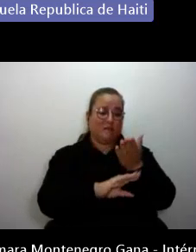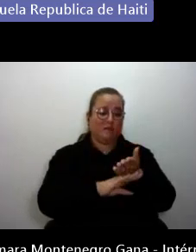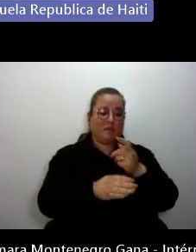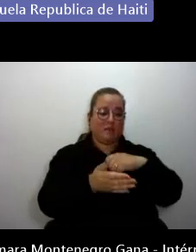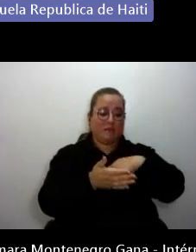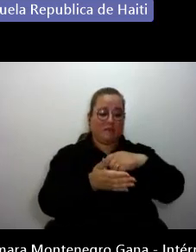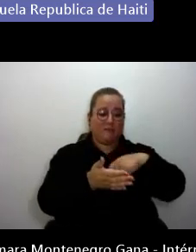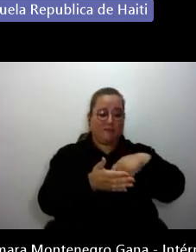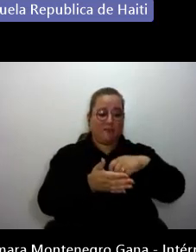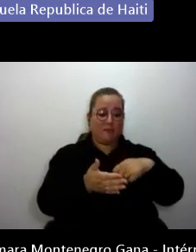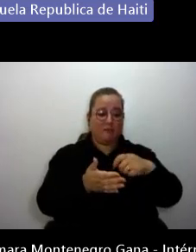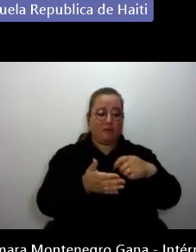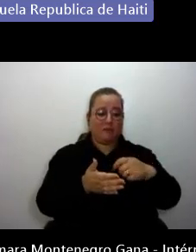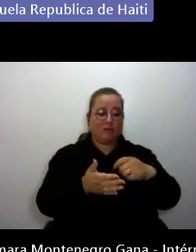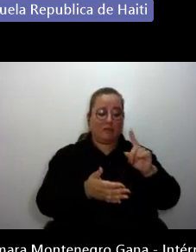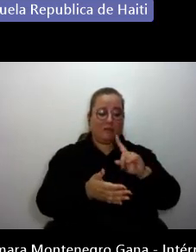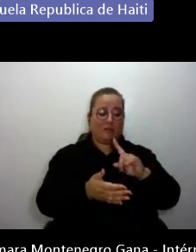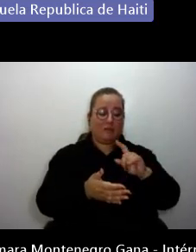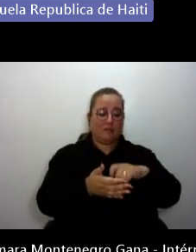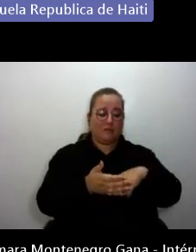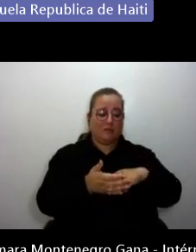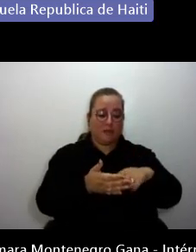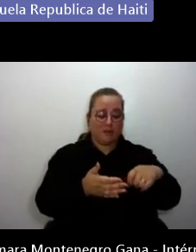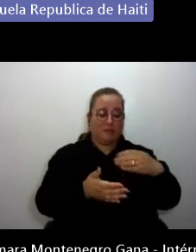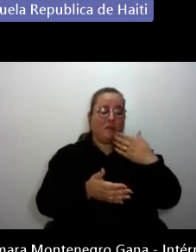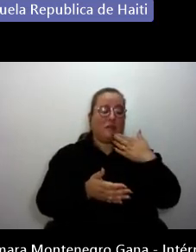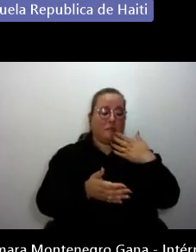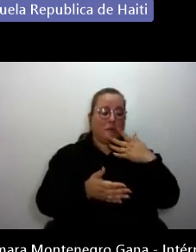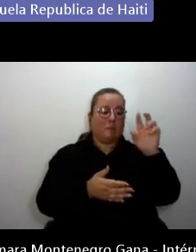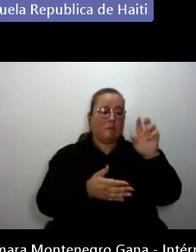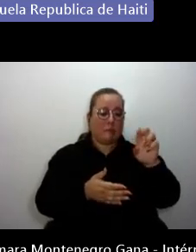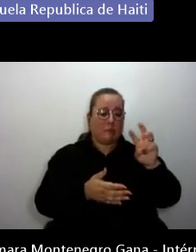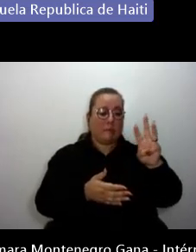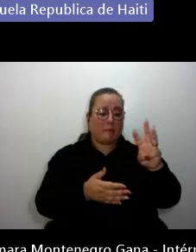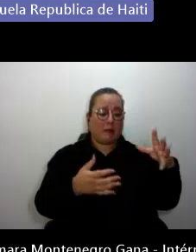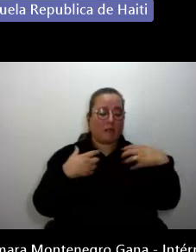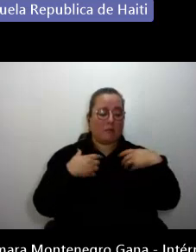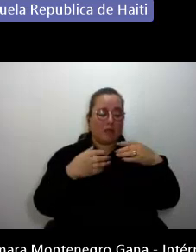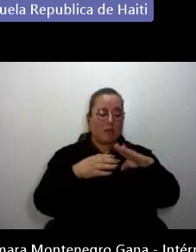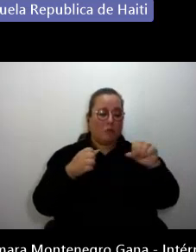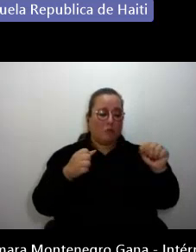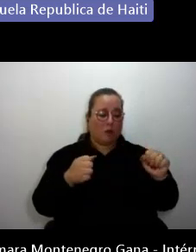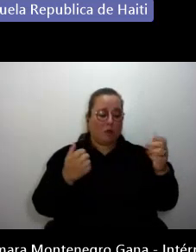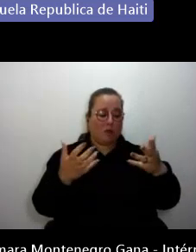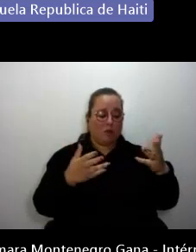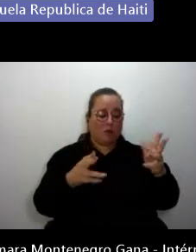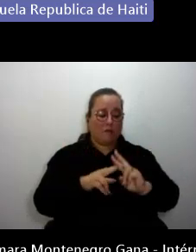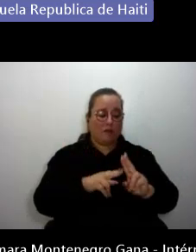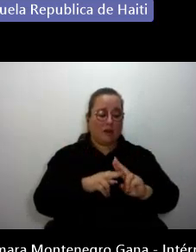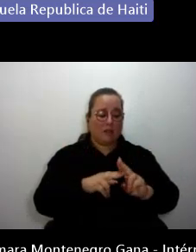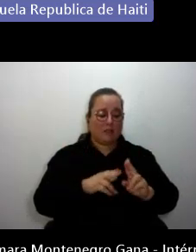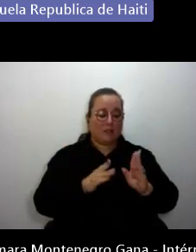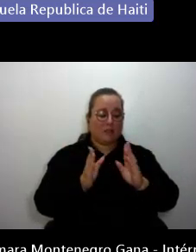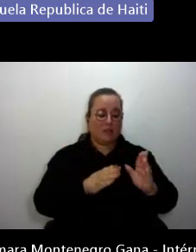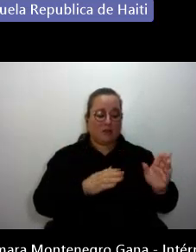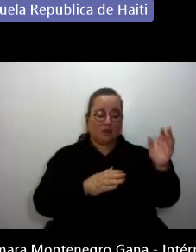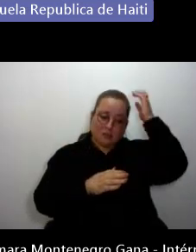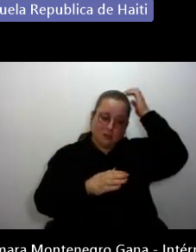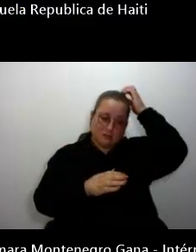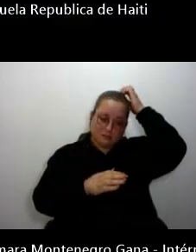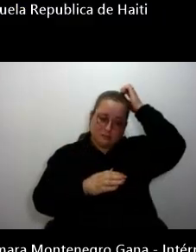profesor, del profesor, claro, y también del apoderado de que están de acuerdo en cómo se va a llevar a cabo la regulación del